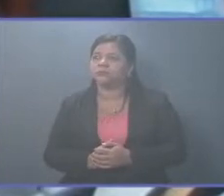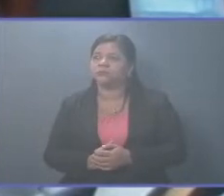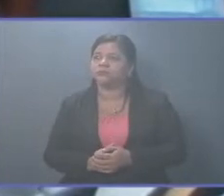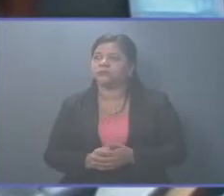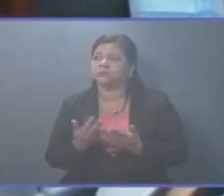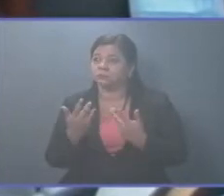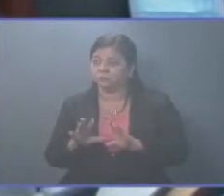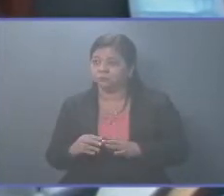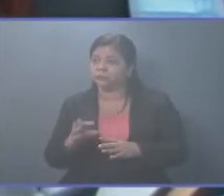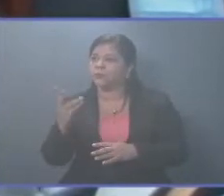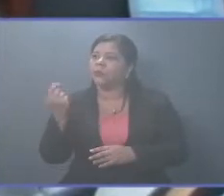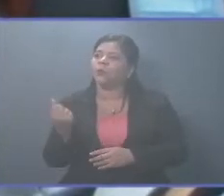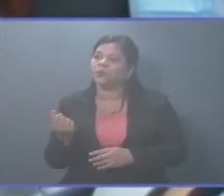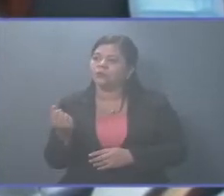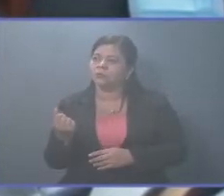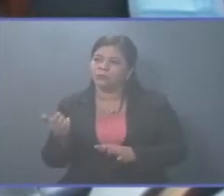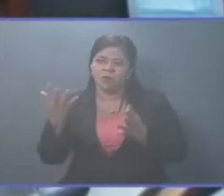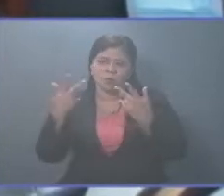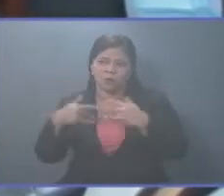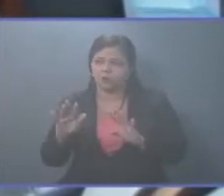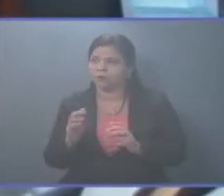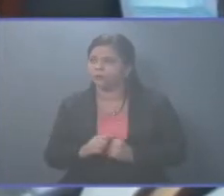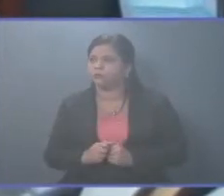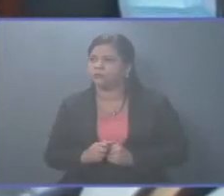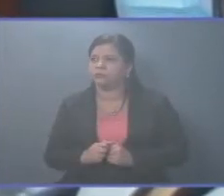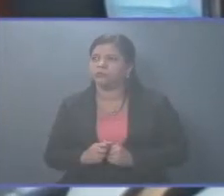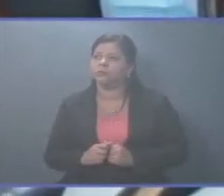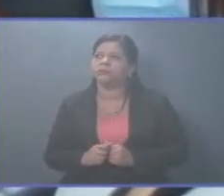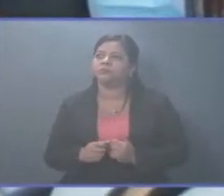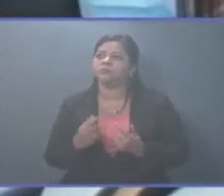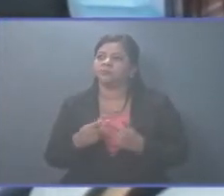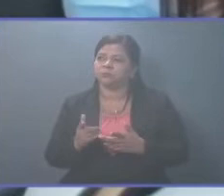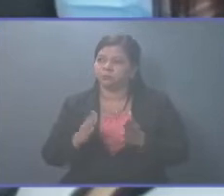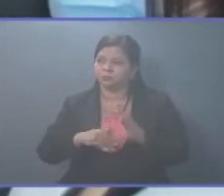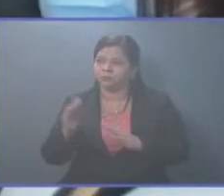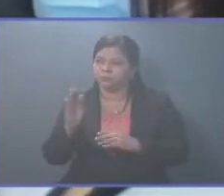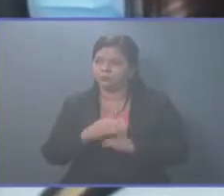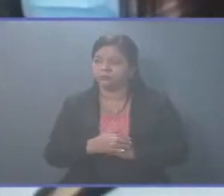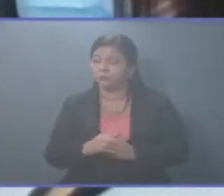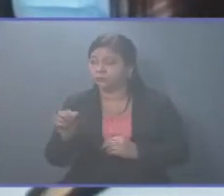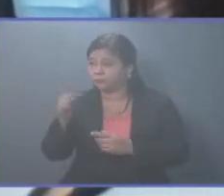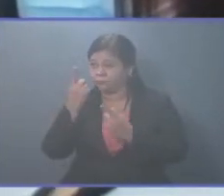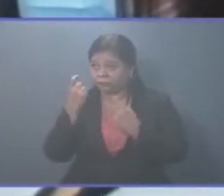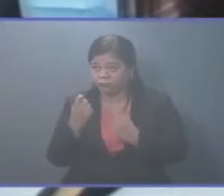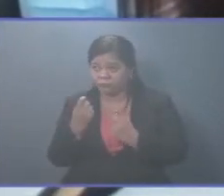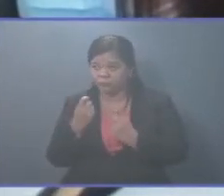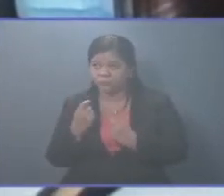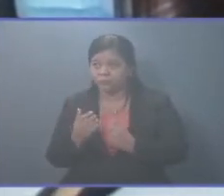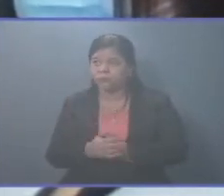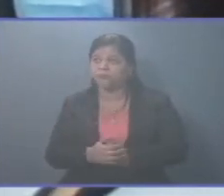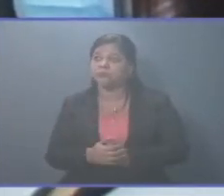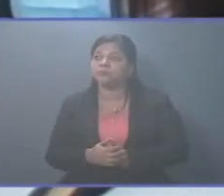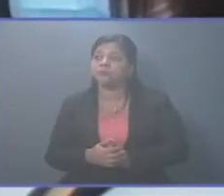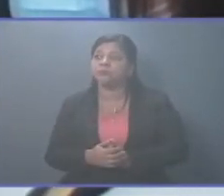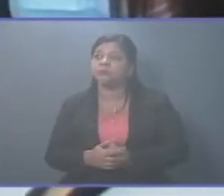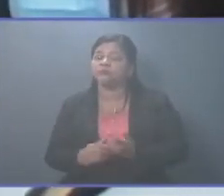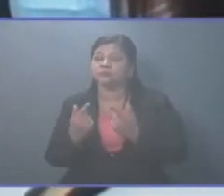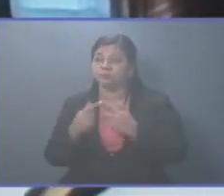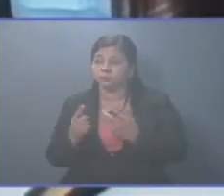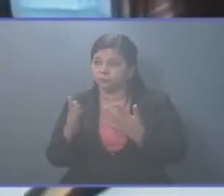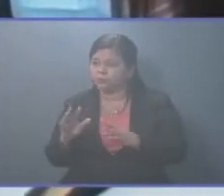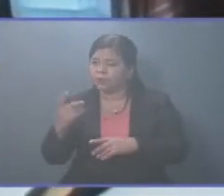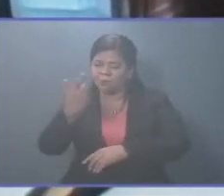¿Cuál? Cualquiera. Ya, o sea, y si me preguntas, ¿me pongo?